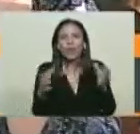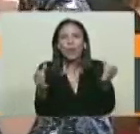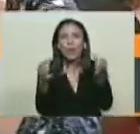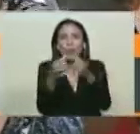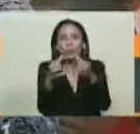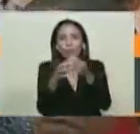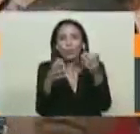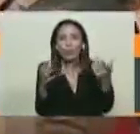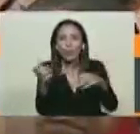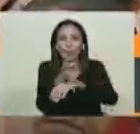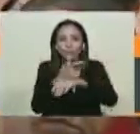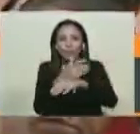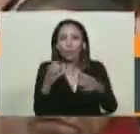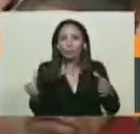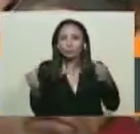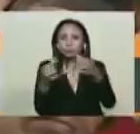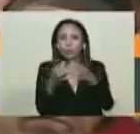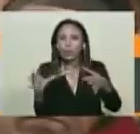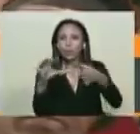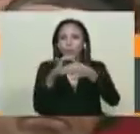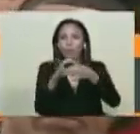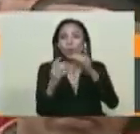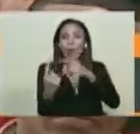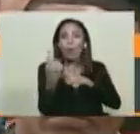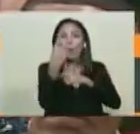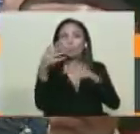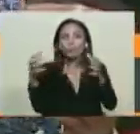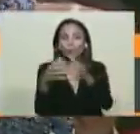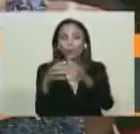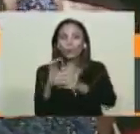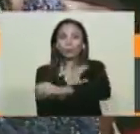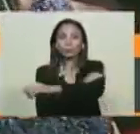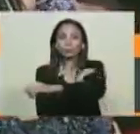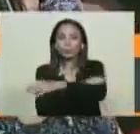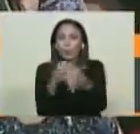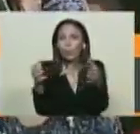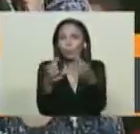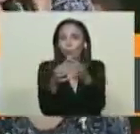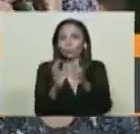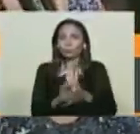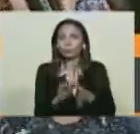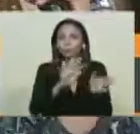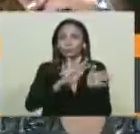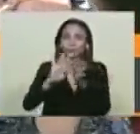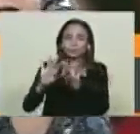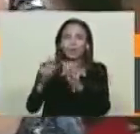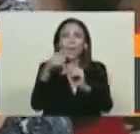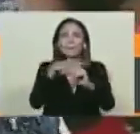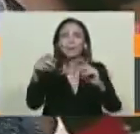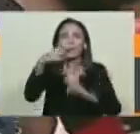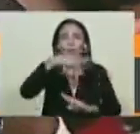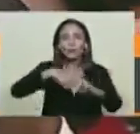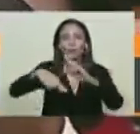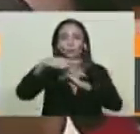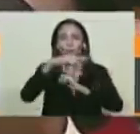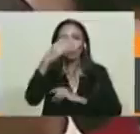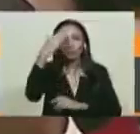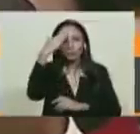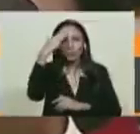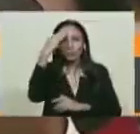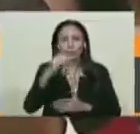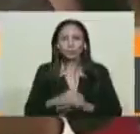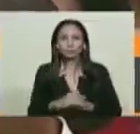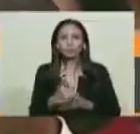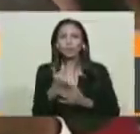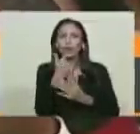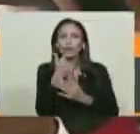antiimperialistas. Pero hay un solo imperio en el que los revolucionarios creemos, y lo dice